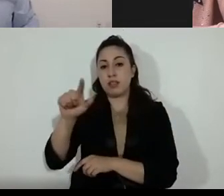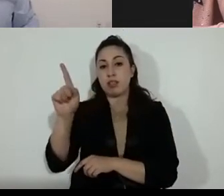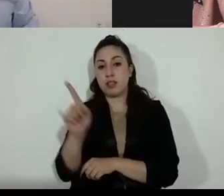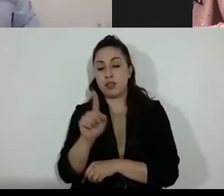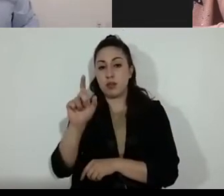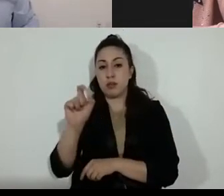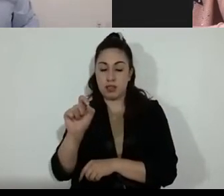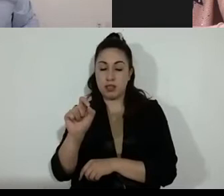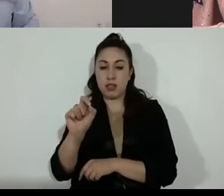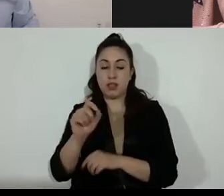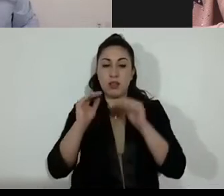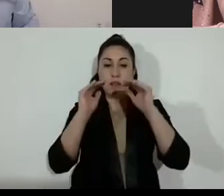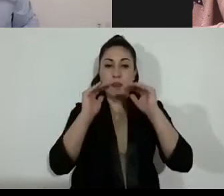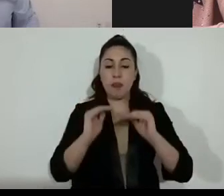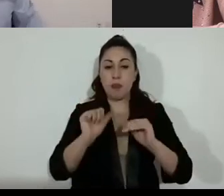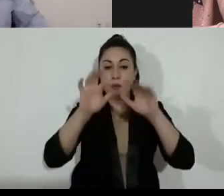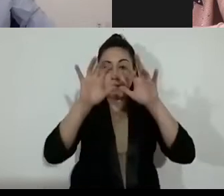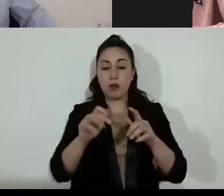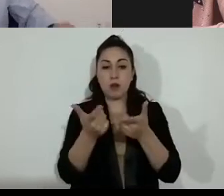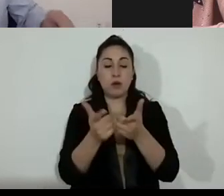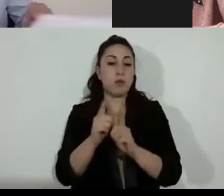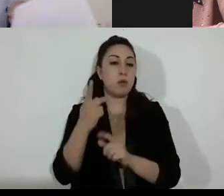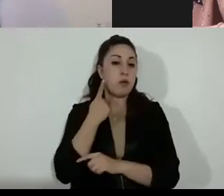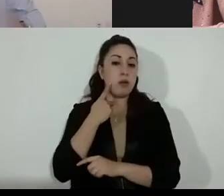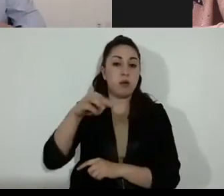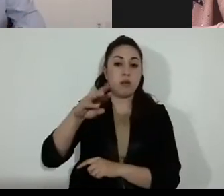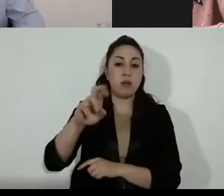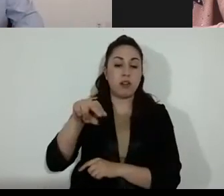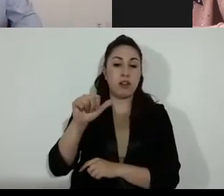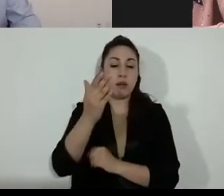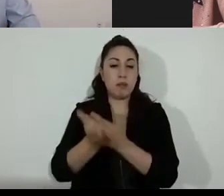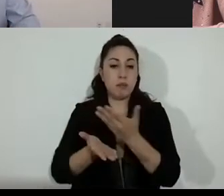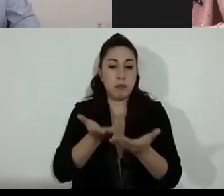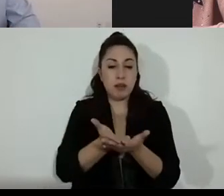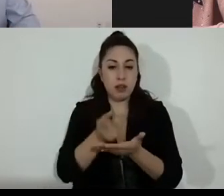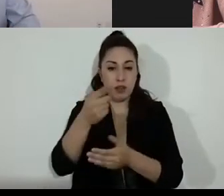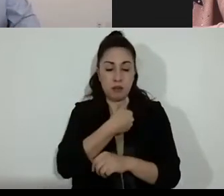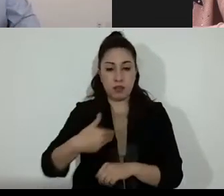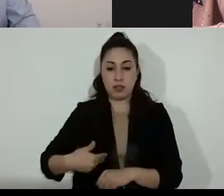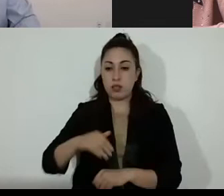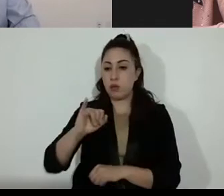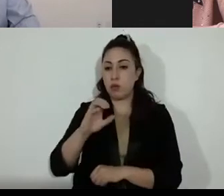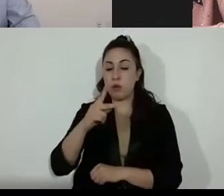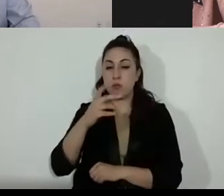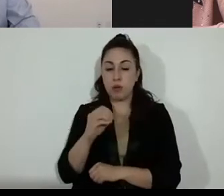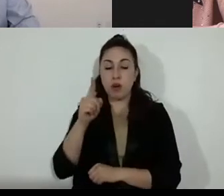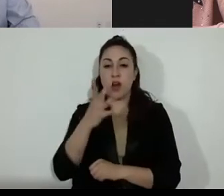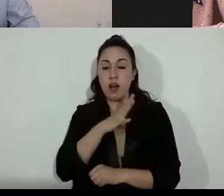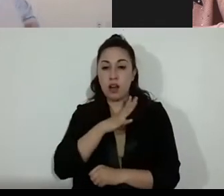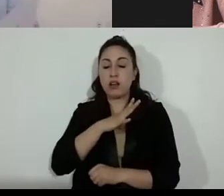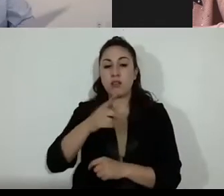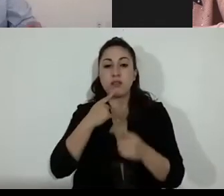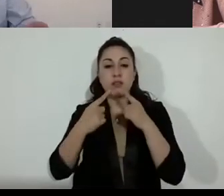127/20. Siguiente, oficio del Grupo Parlamentario de Morena, por el cual solicitan a la Junta de Coordinación Política someter un acuerdo para